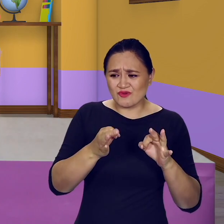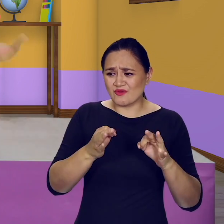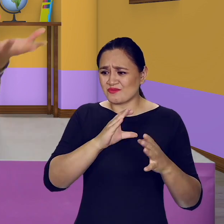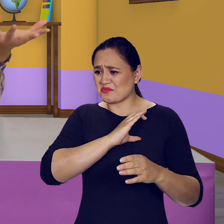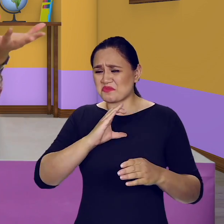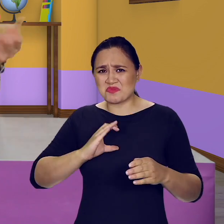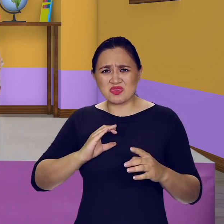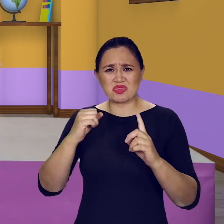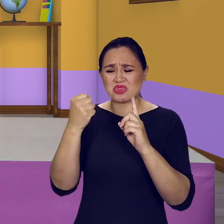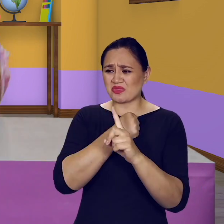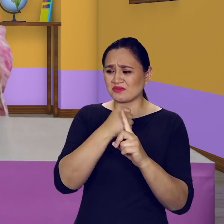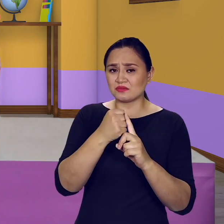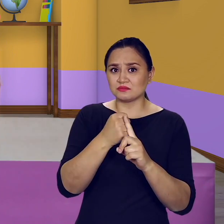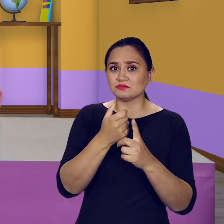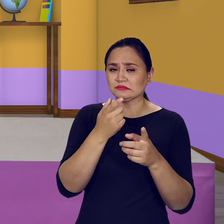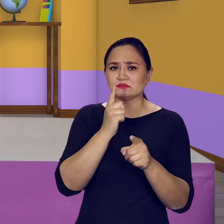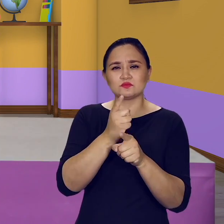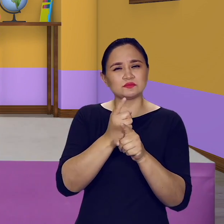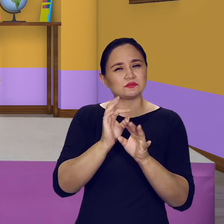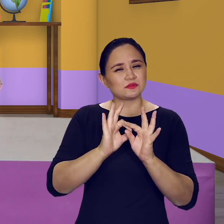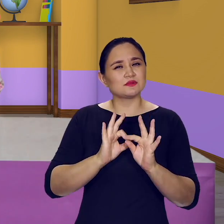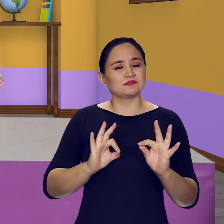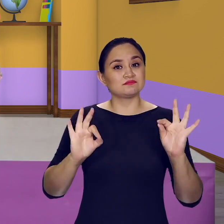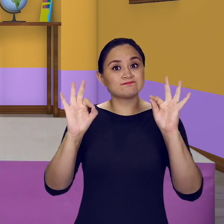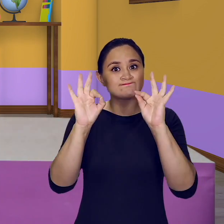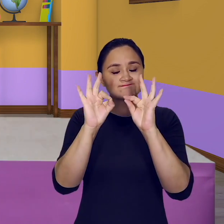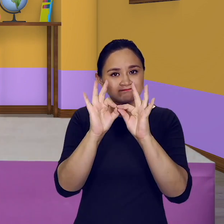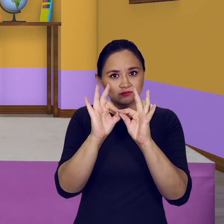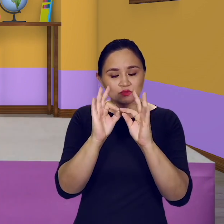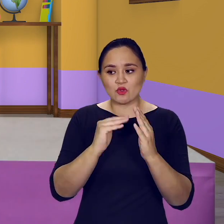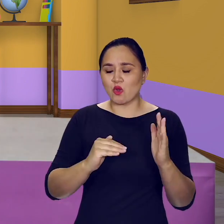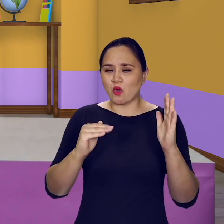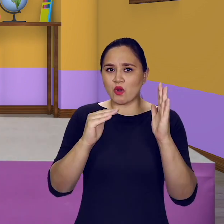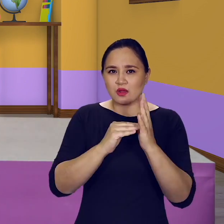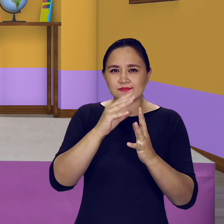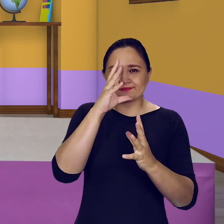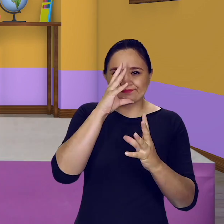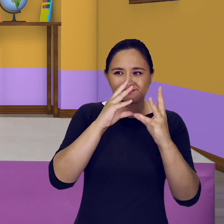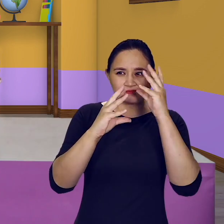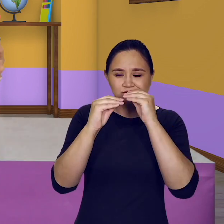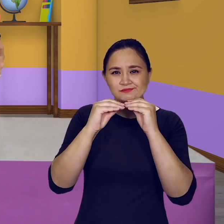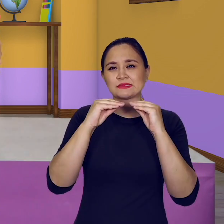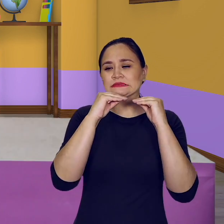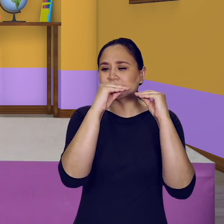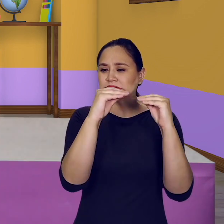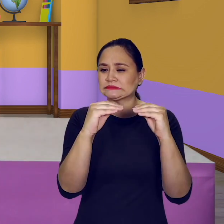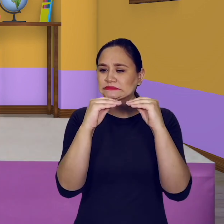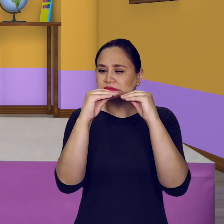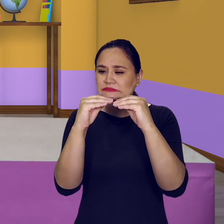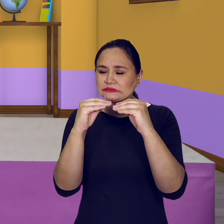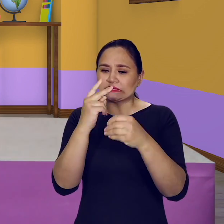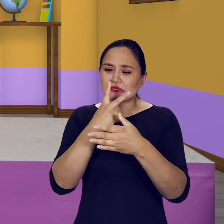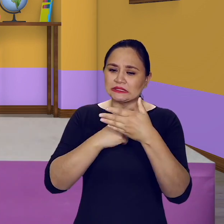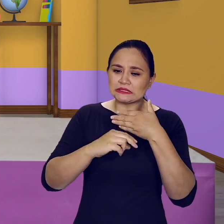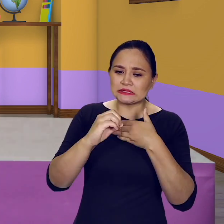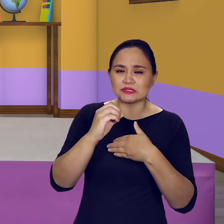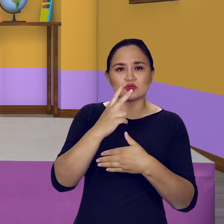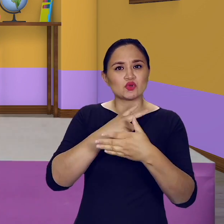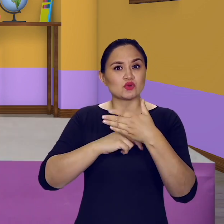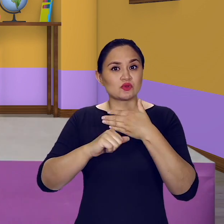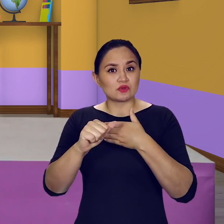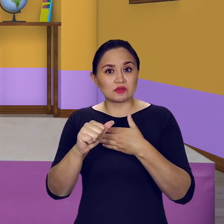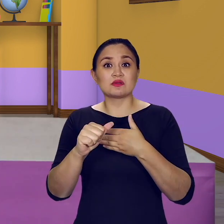comportamiento violento. Por eso es tan importante reaprender a educar a nuestras hijas e